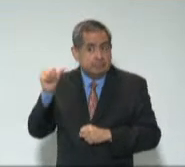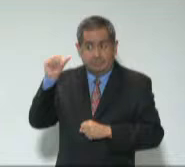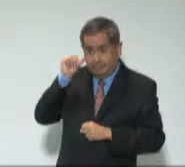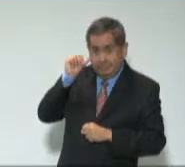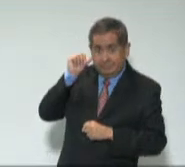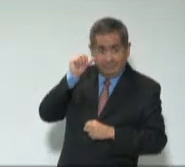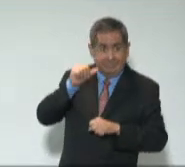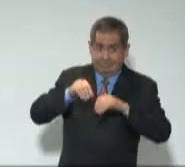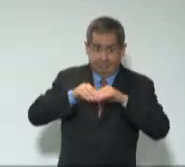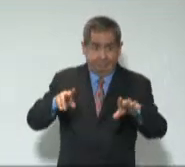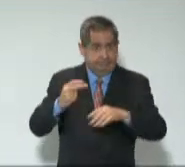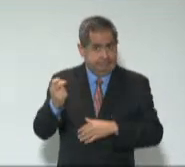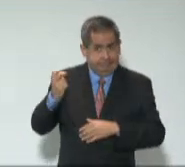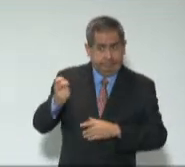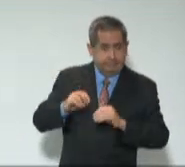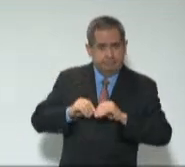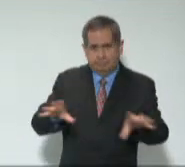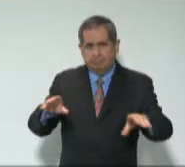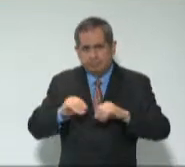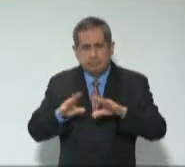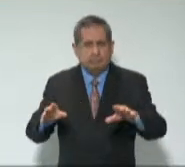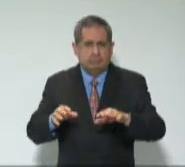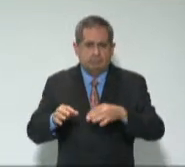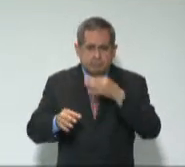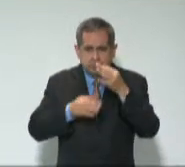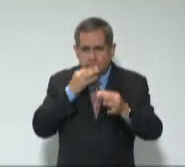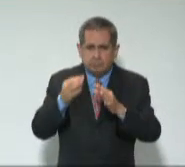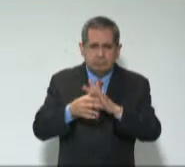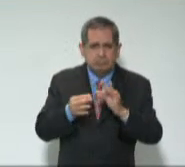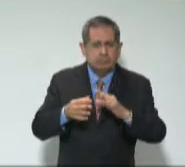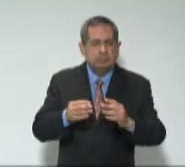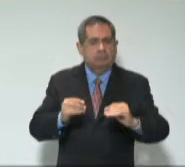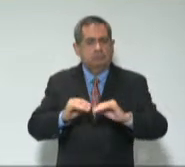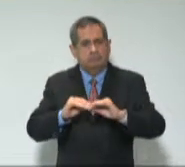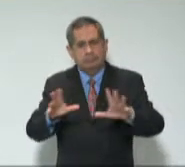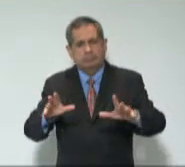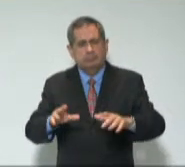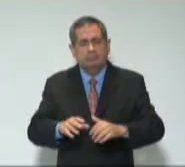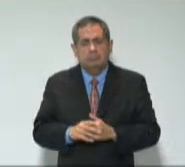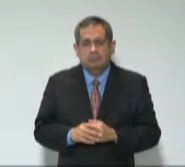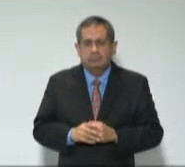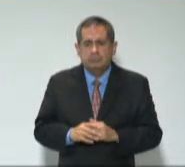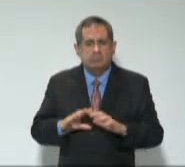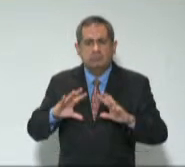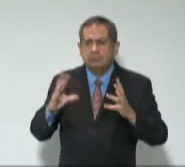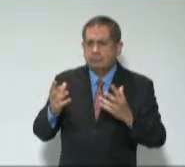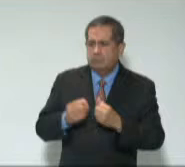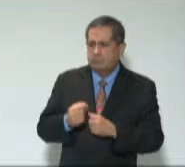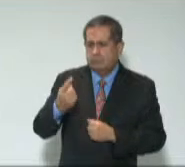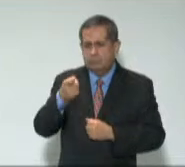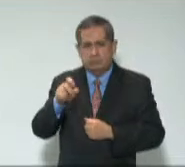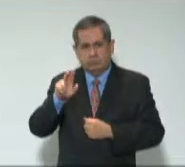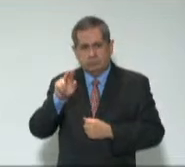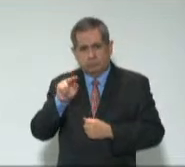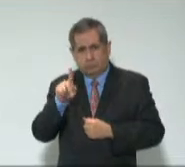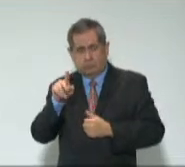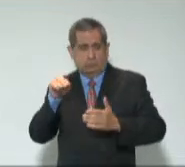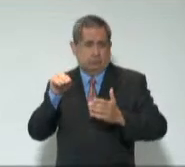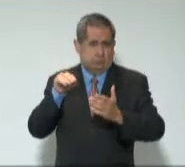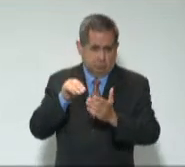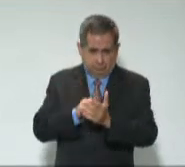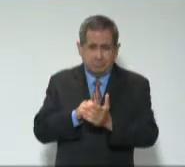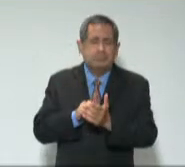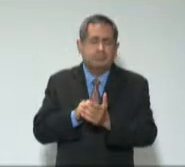actual que tenemos en las últimas 24 horas se suman 181000 casos